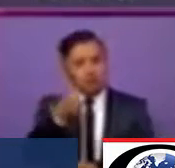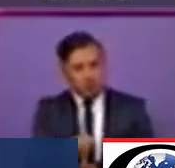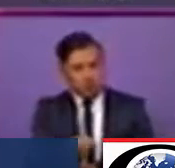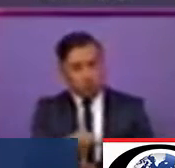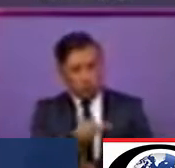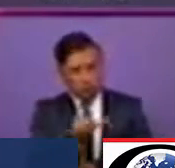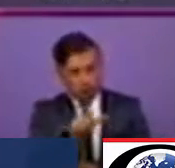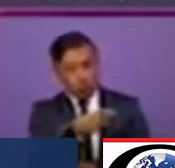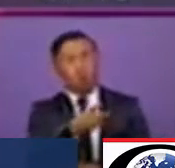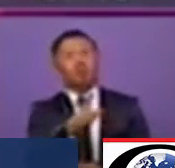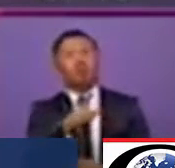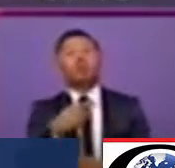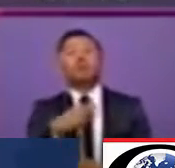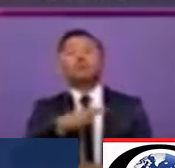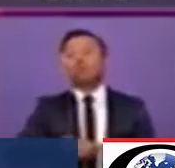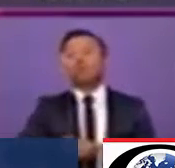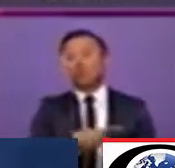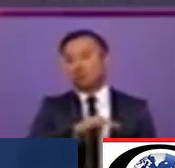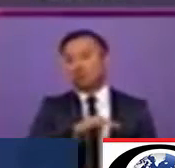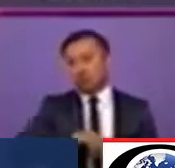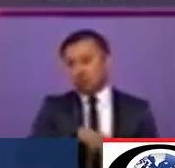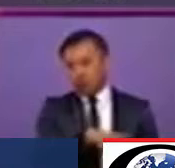ahorros con pleno